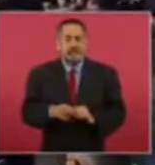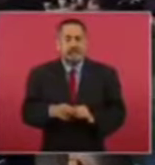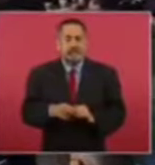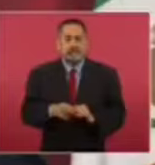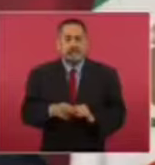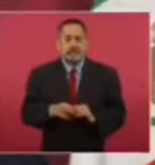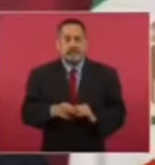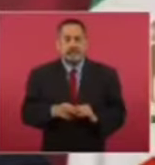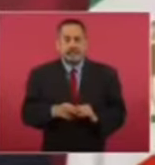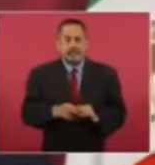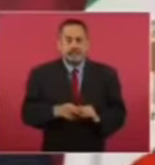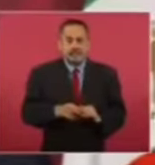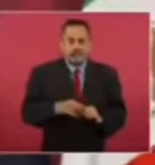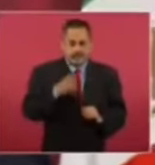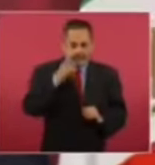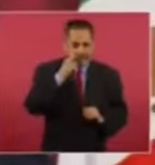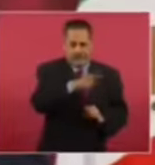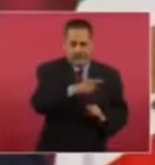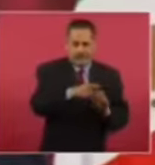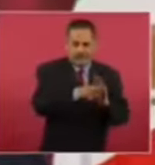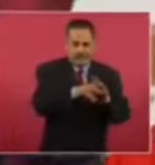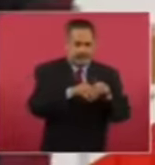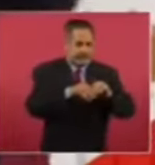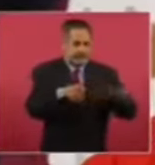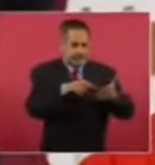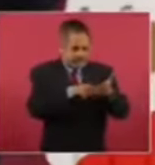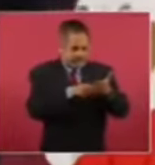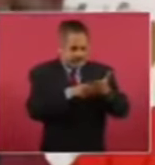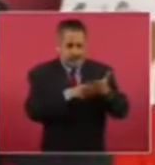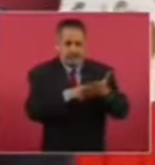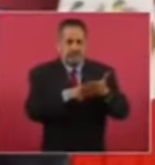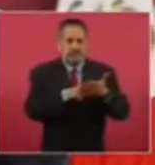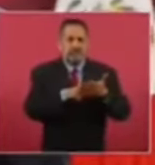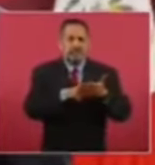la página editorial. Todo lo demás